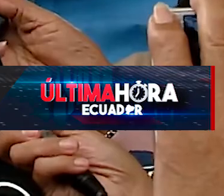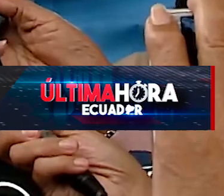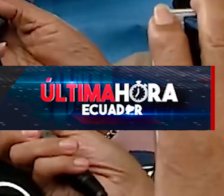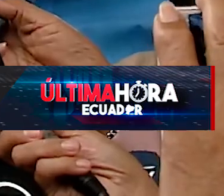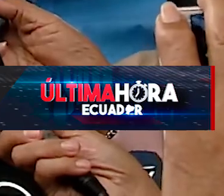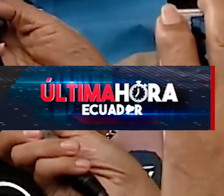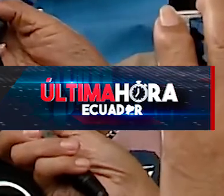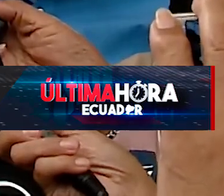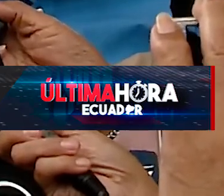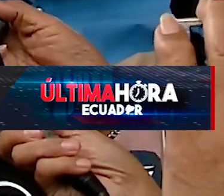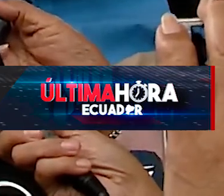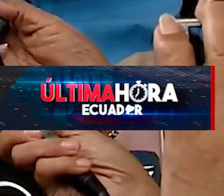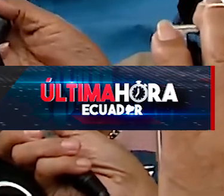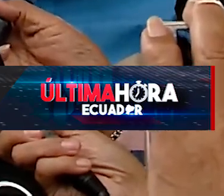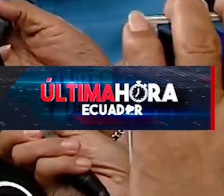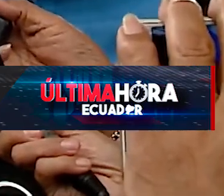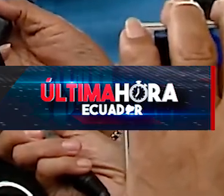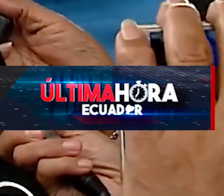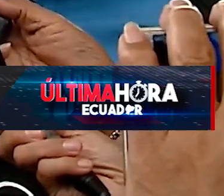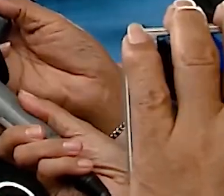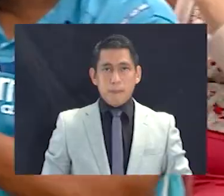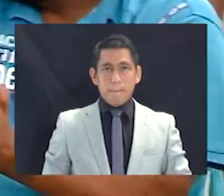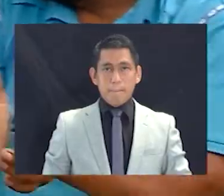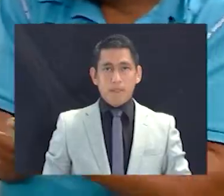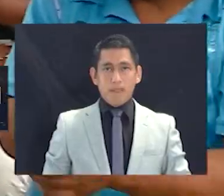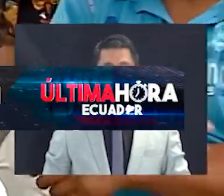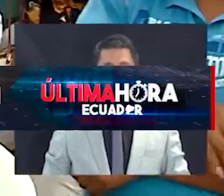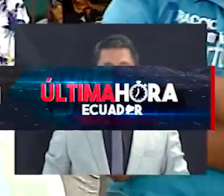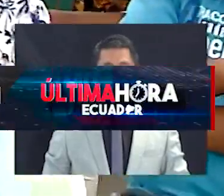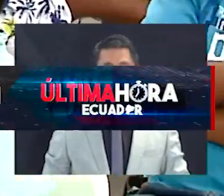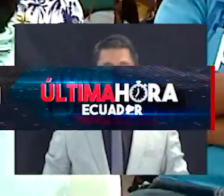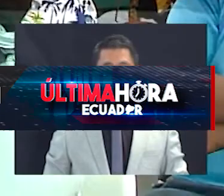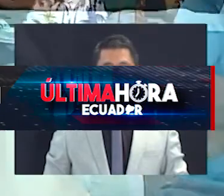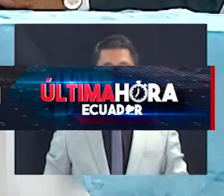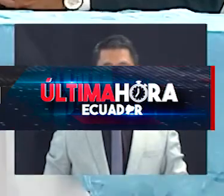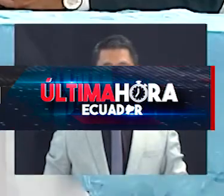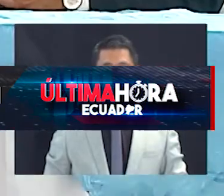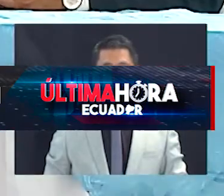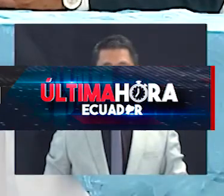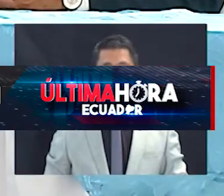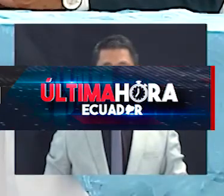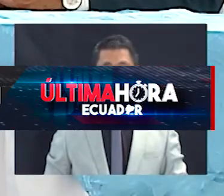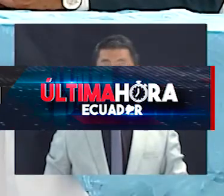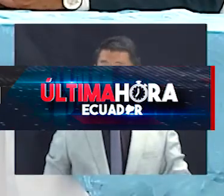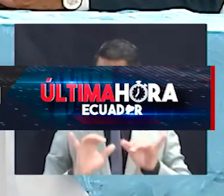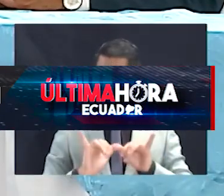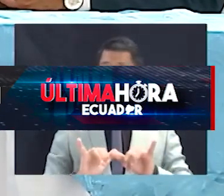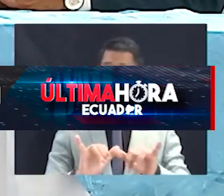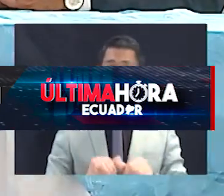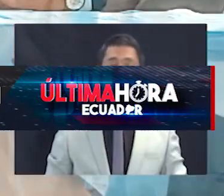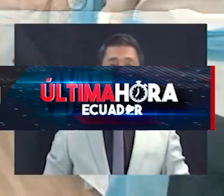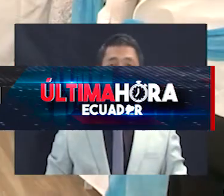49 del crédito CAF con nuestra contraparte. La alcaldesa Viteri manifestó que la gestión principal